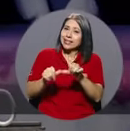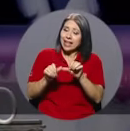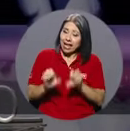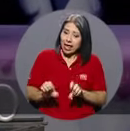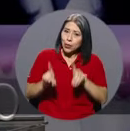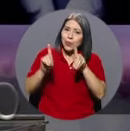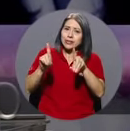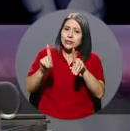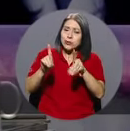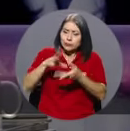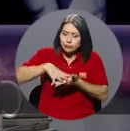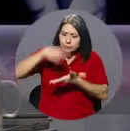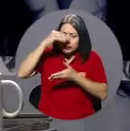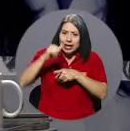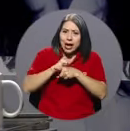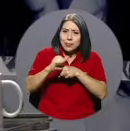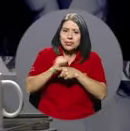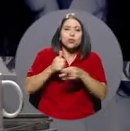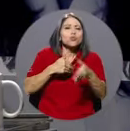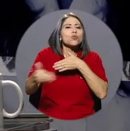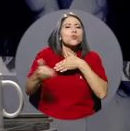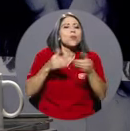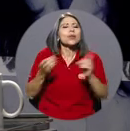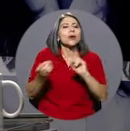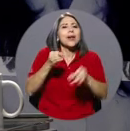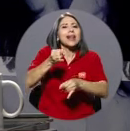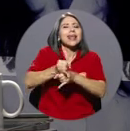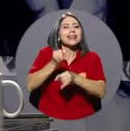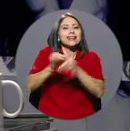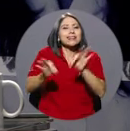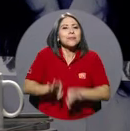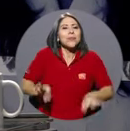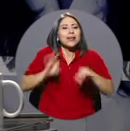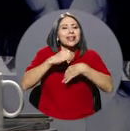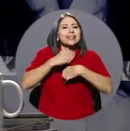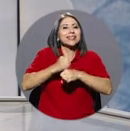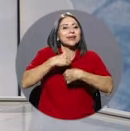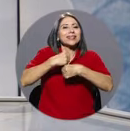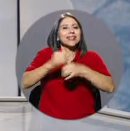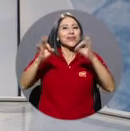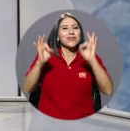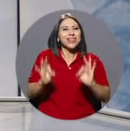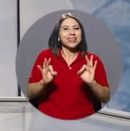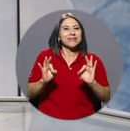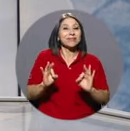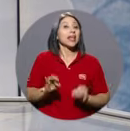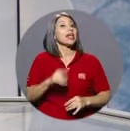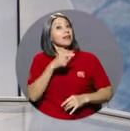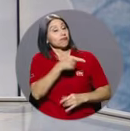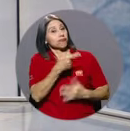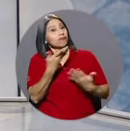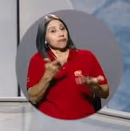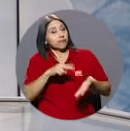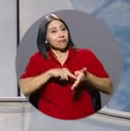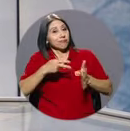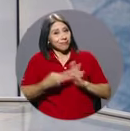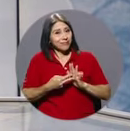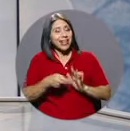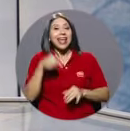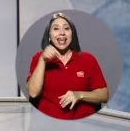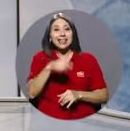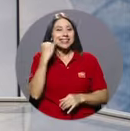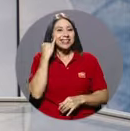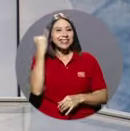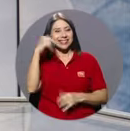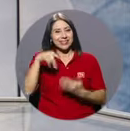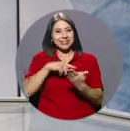educación, capacitación, no importa en cuál ente, lo importante es hacerlo y hacerlo bien. Sí, y un poco de eso se trata, ¿verdad? Esa es